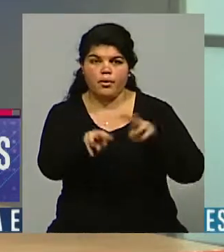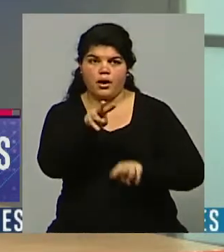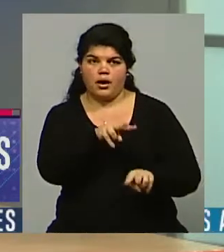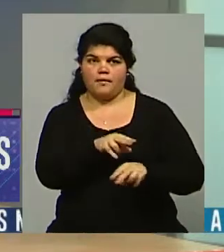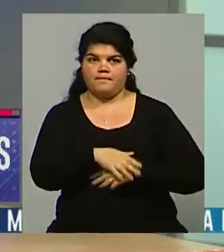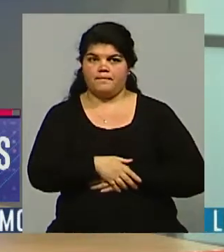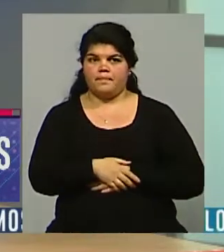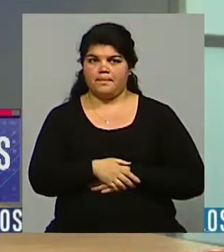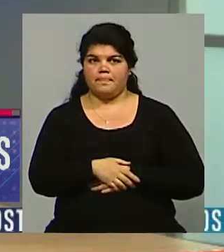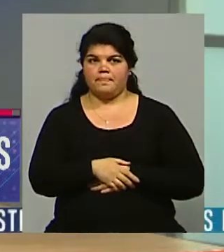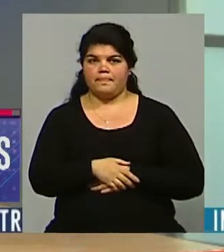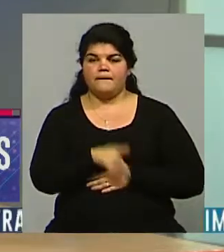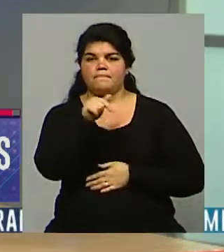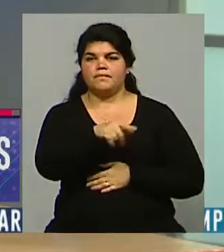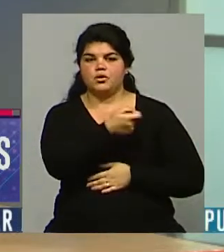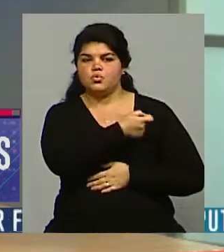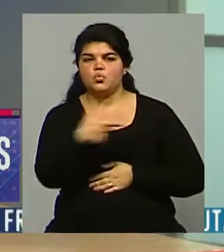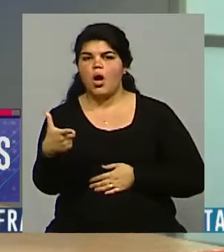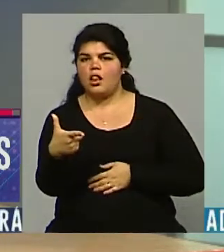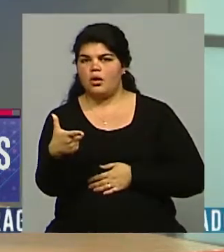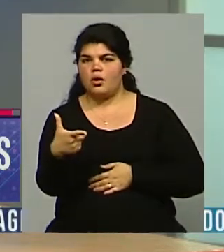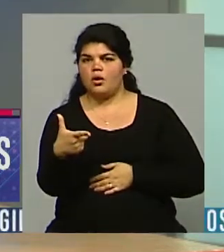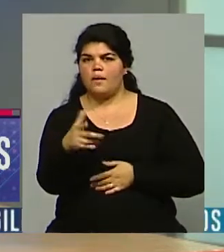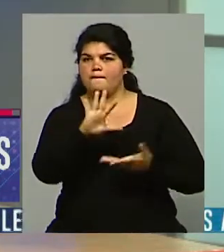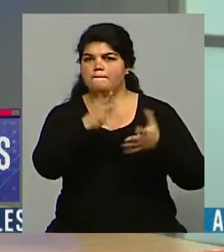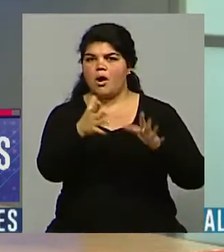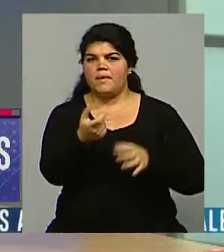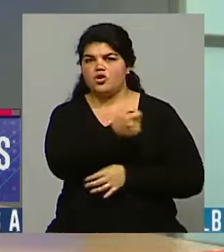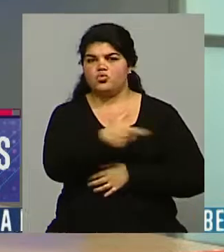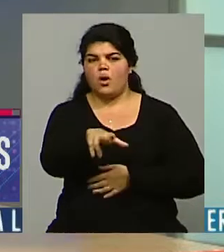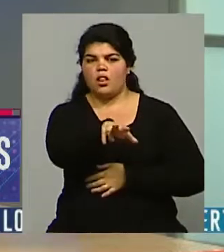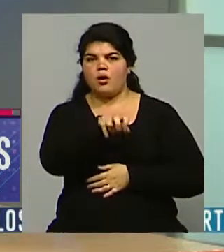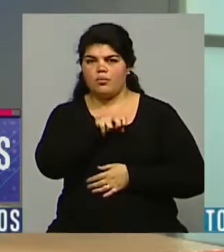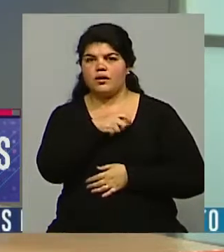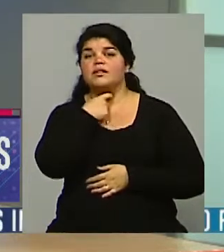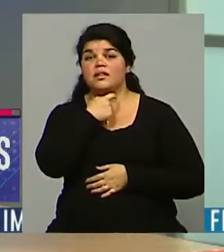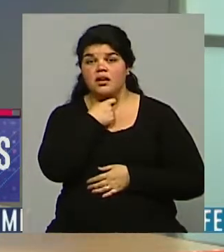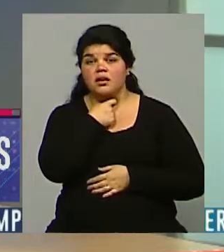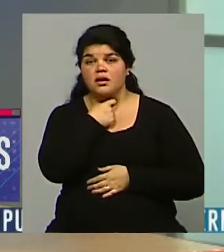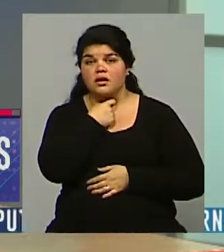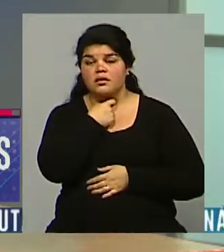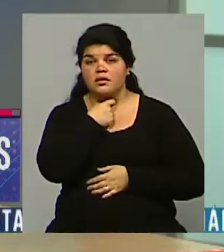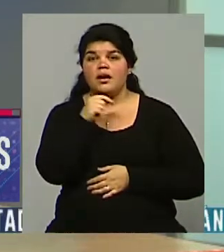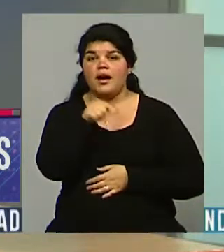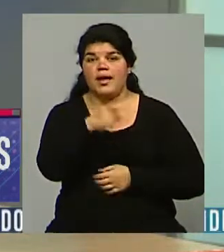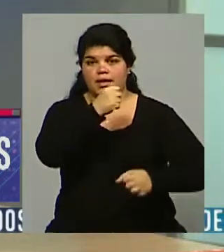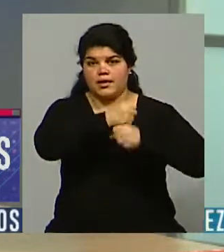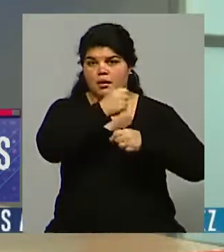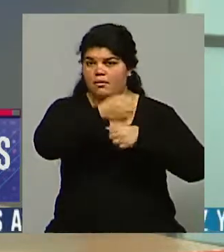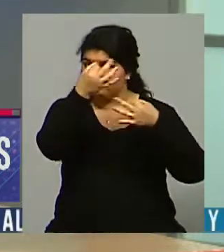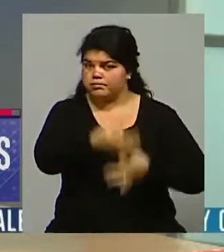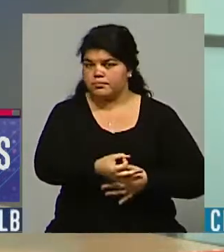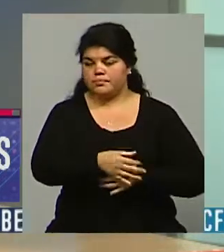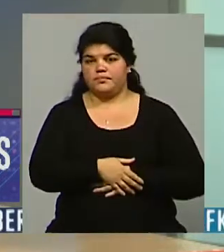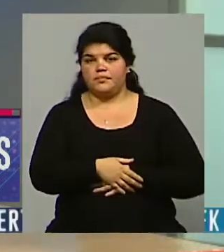asignación de sueldo, ¿no? que el ingreso que pretenden obtener en un trabajo específico. Bueno, para hablar